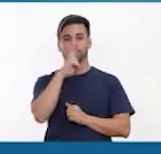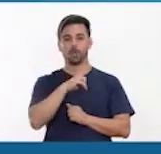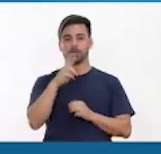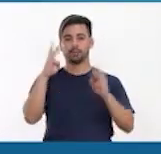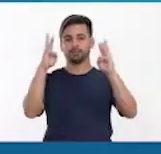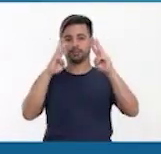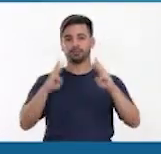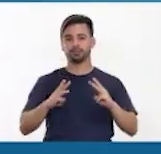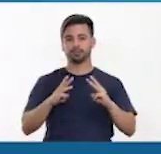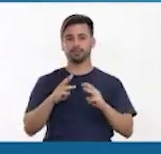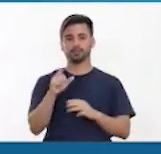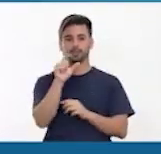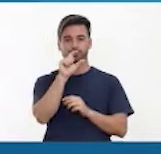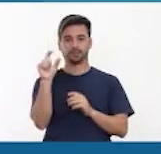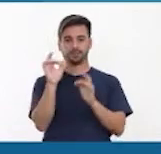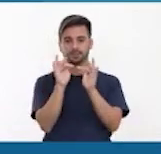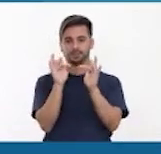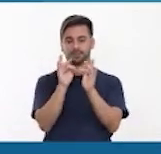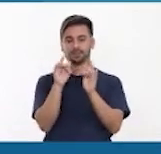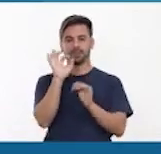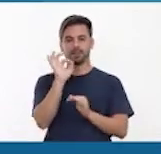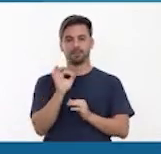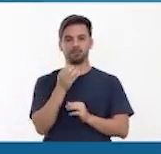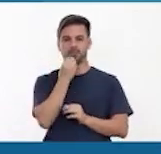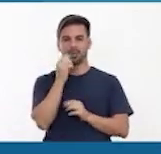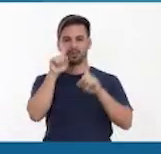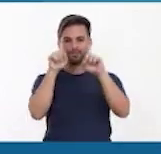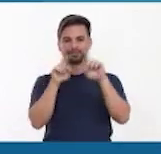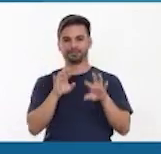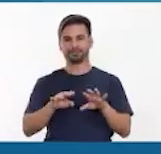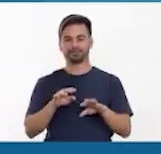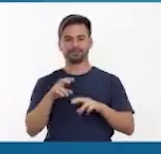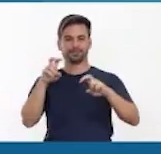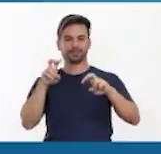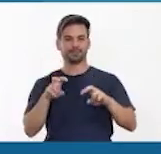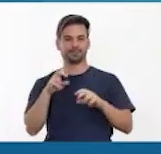Constitución actual, y en el segundo sitio